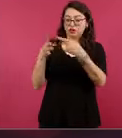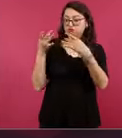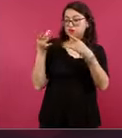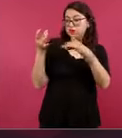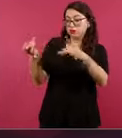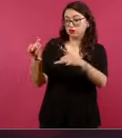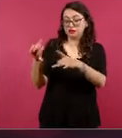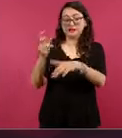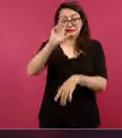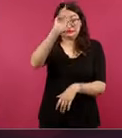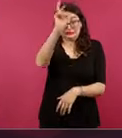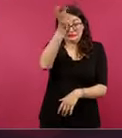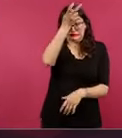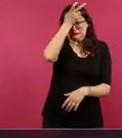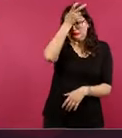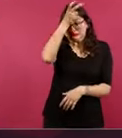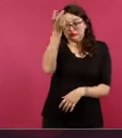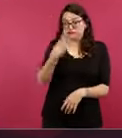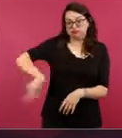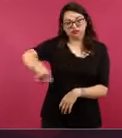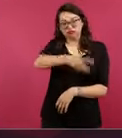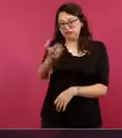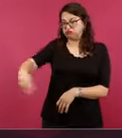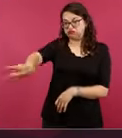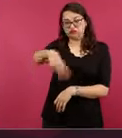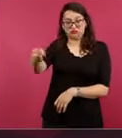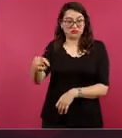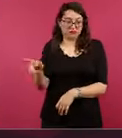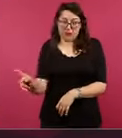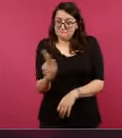Y los demás, Aznar,